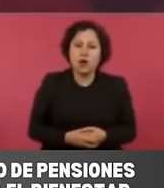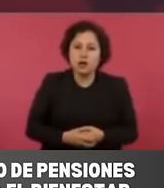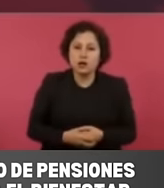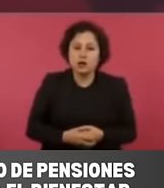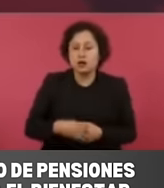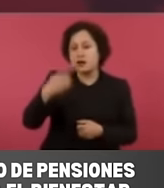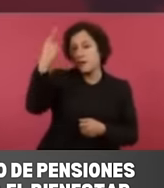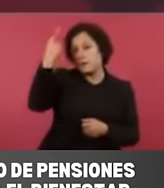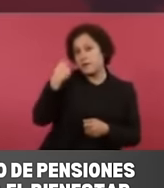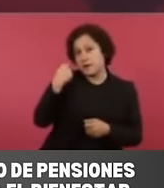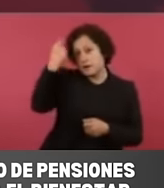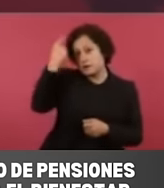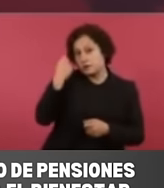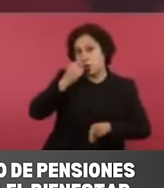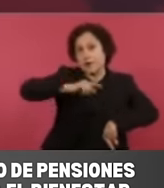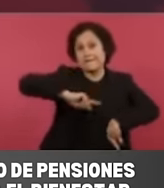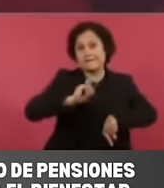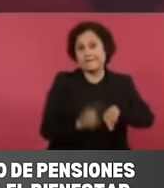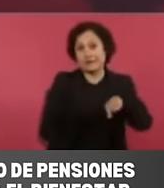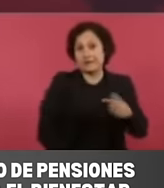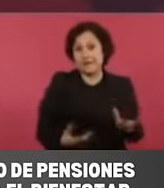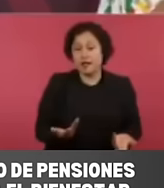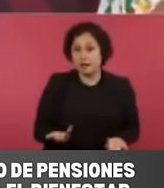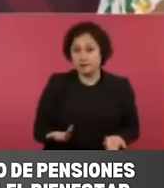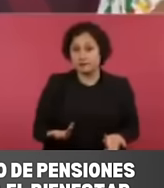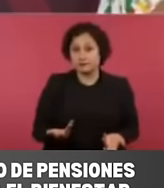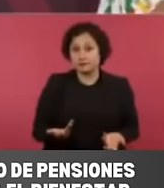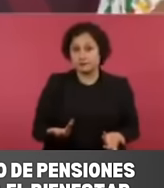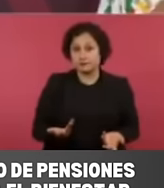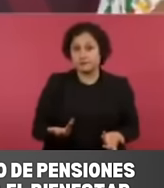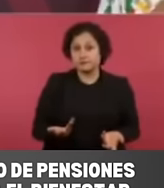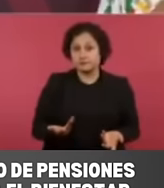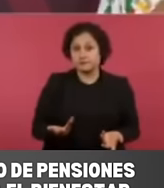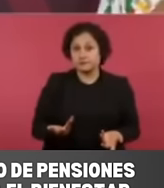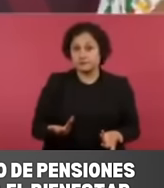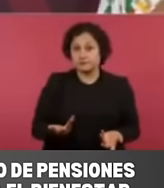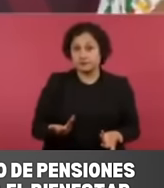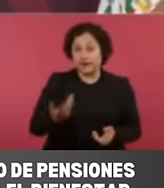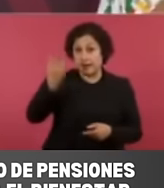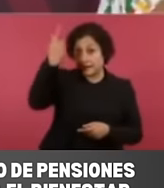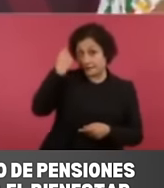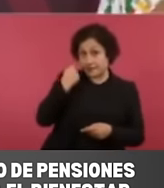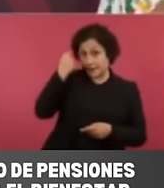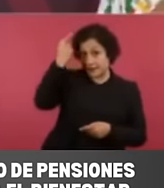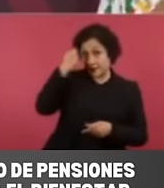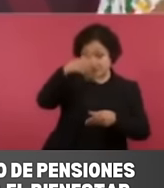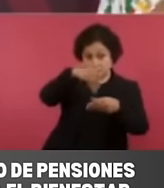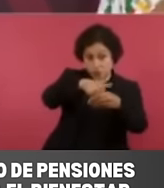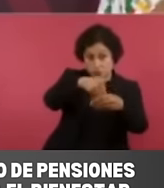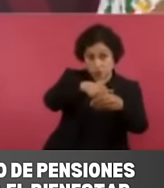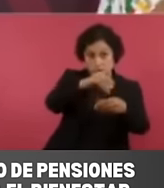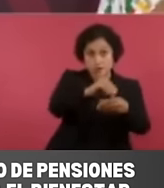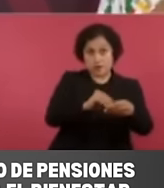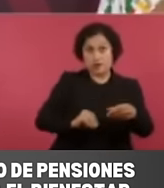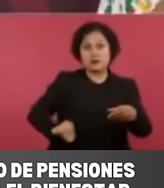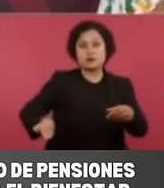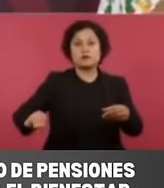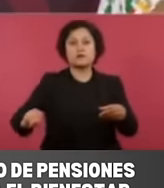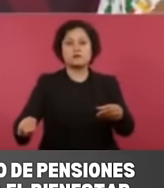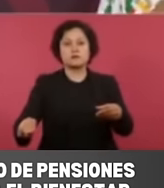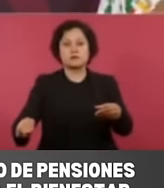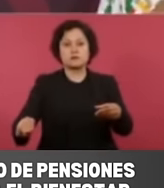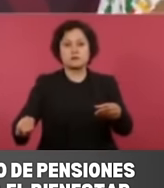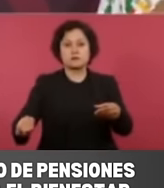las pensiones, una cantidad considerable de las pensiones a los trabajadores.